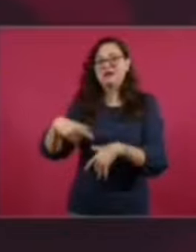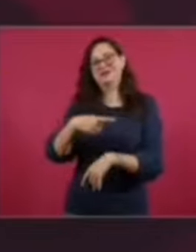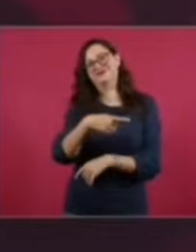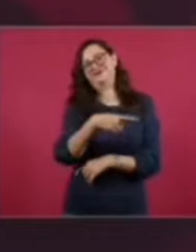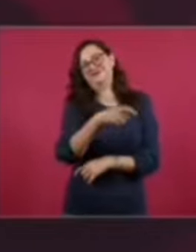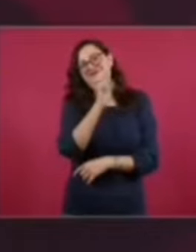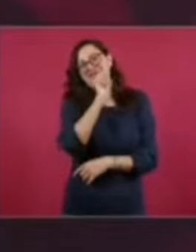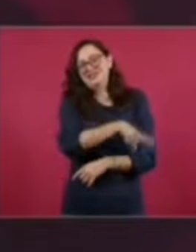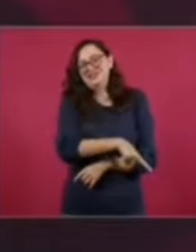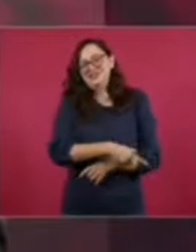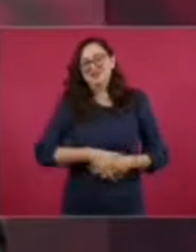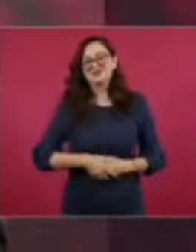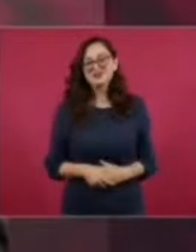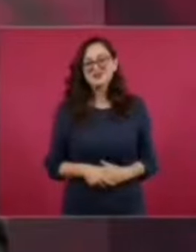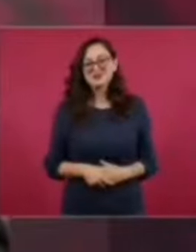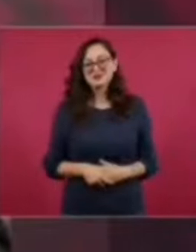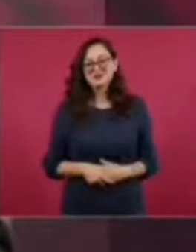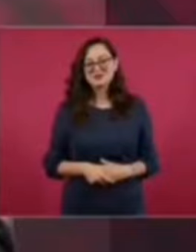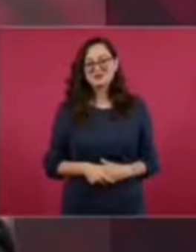intolerantes,